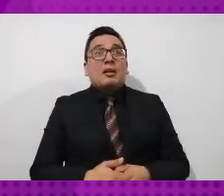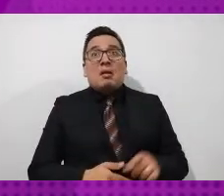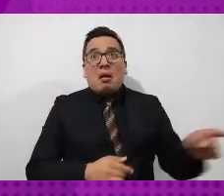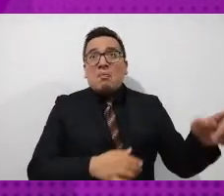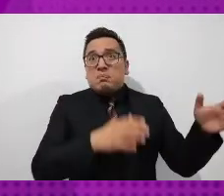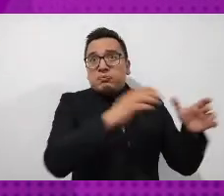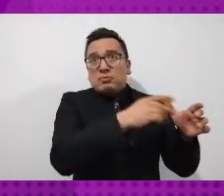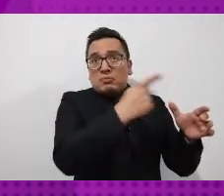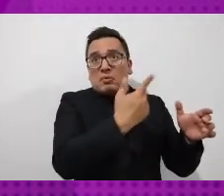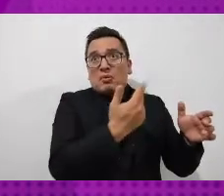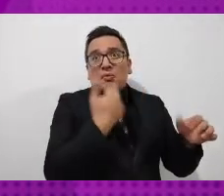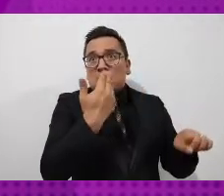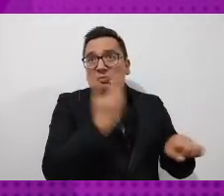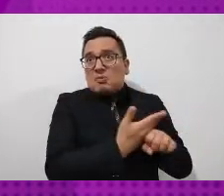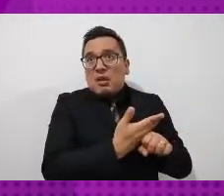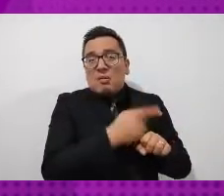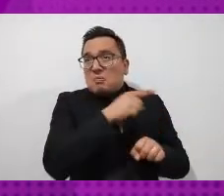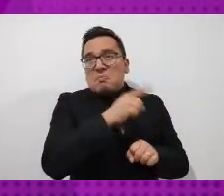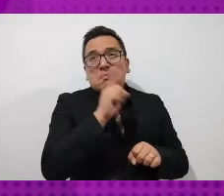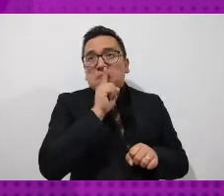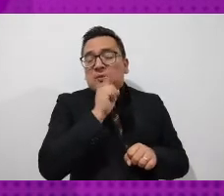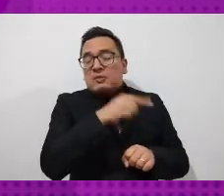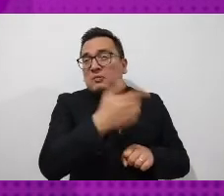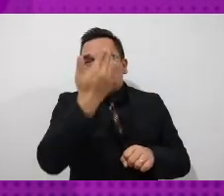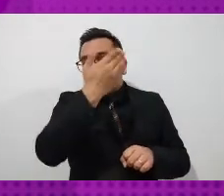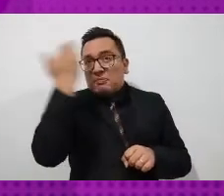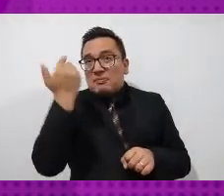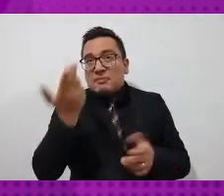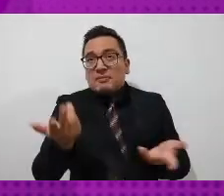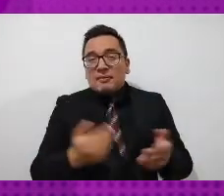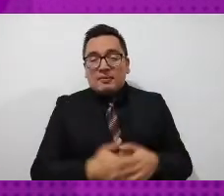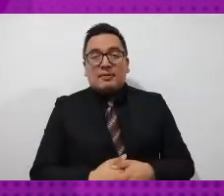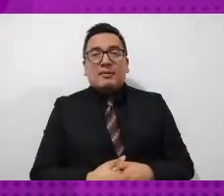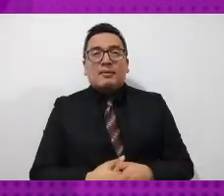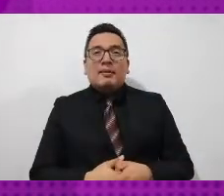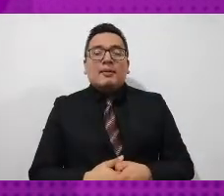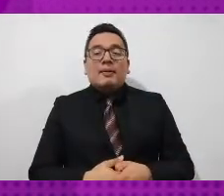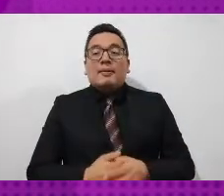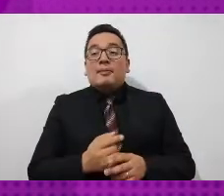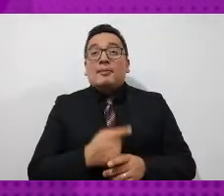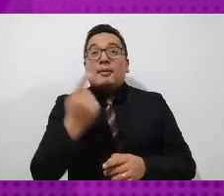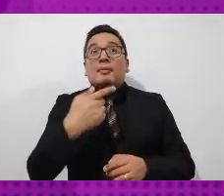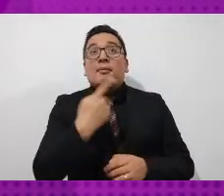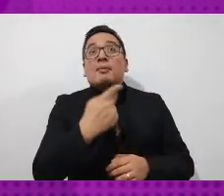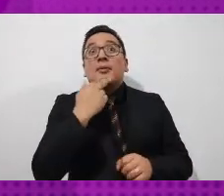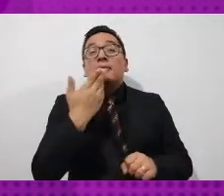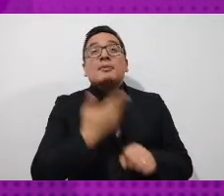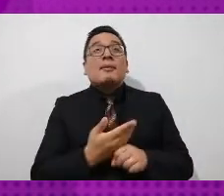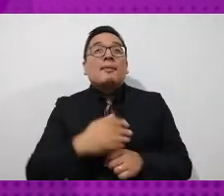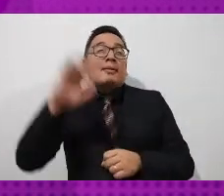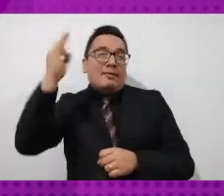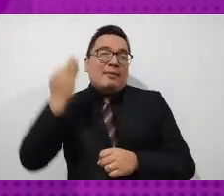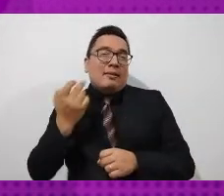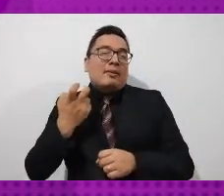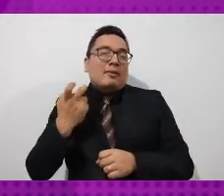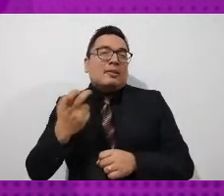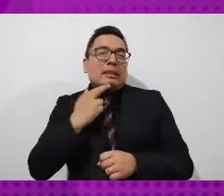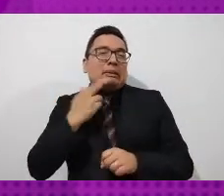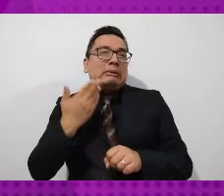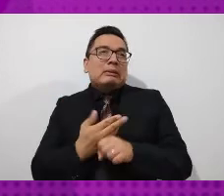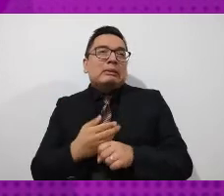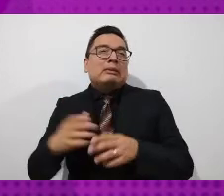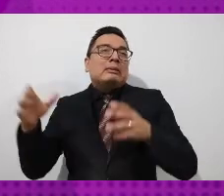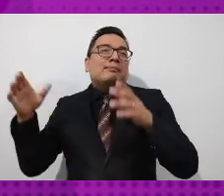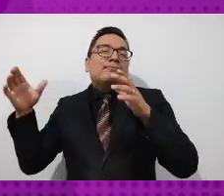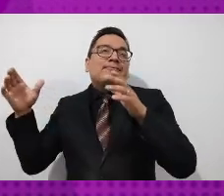el Congreso del Estado no tiene competencia en esa materia, porque esa materia es federal y por tanto le compete al